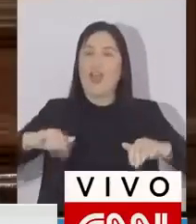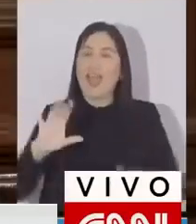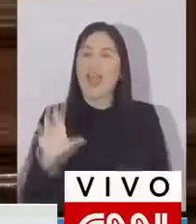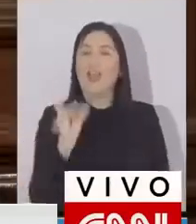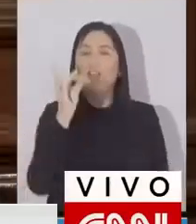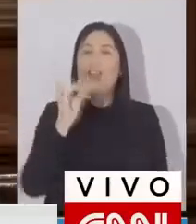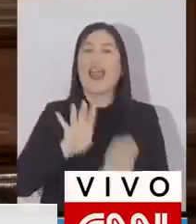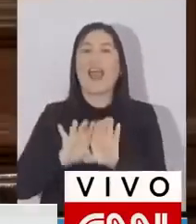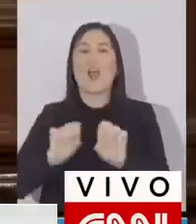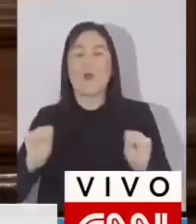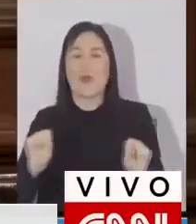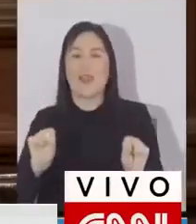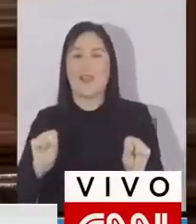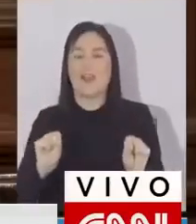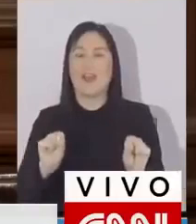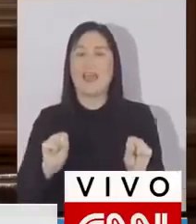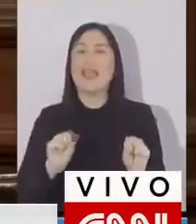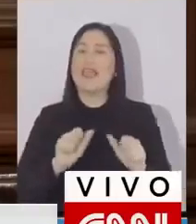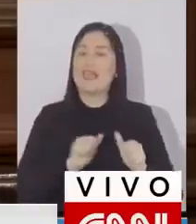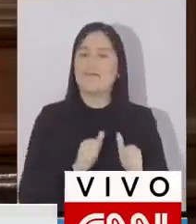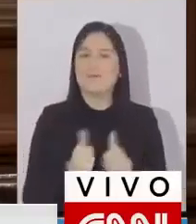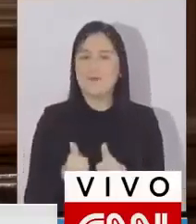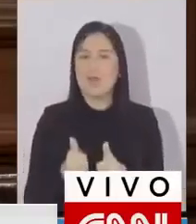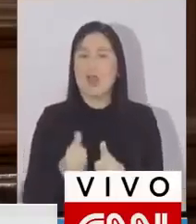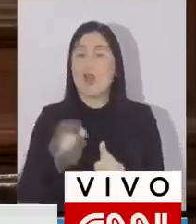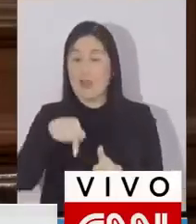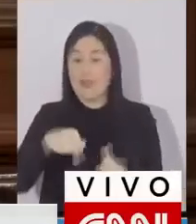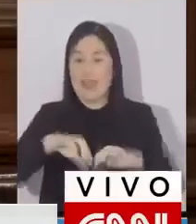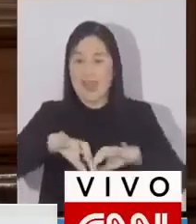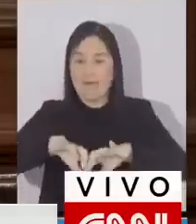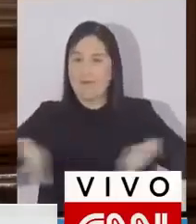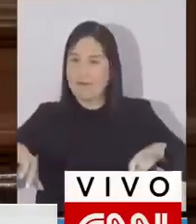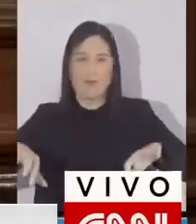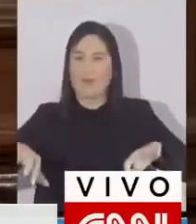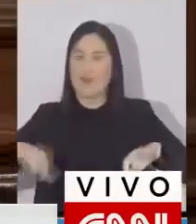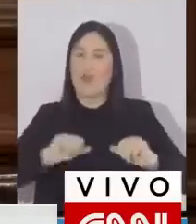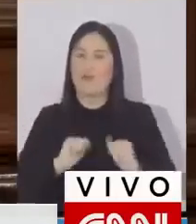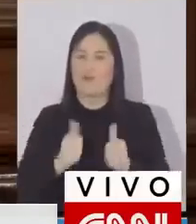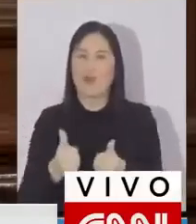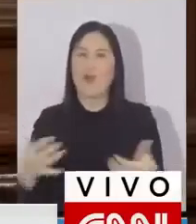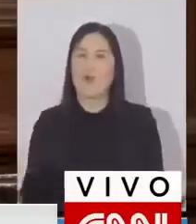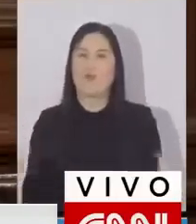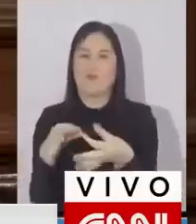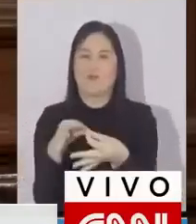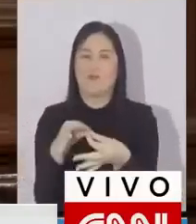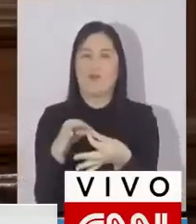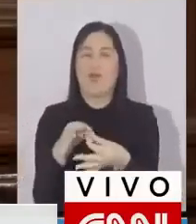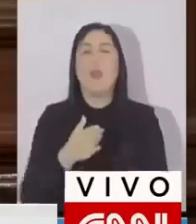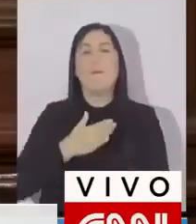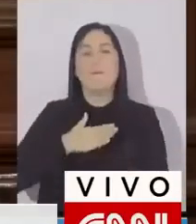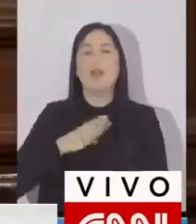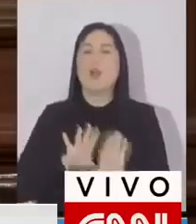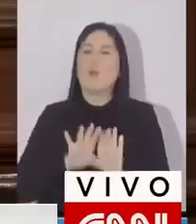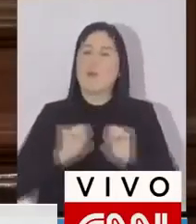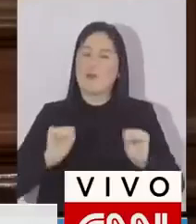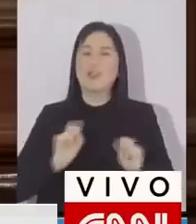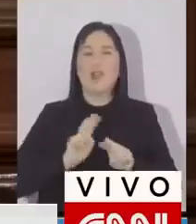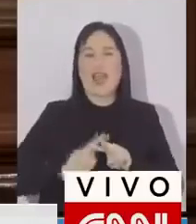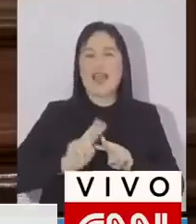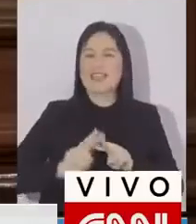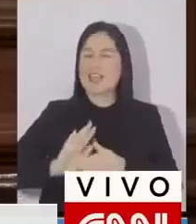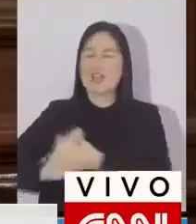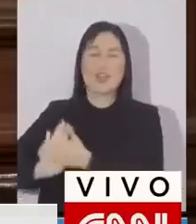permitan superar la polarización actual mi compromiso es hacer todo lo posible para cumplir con ese